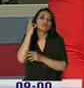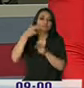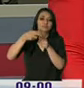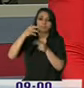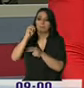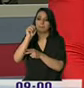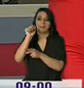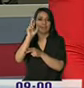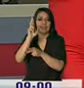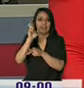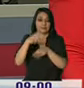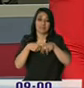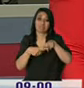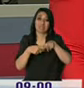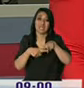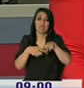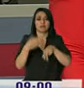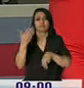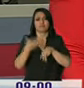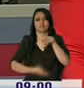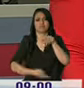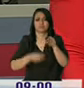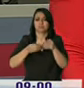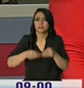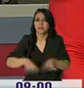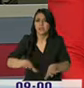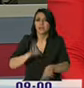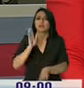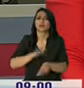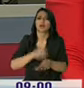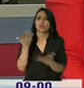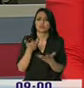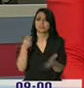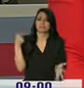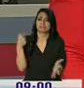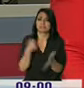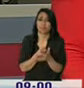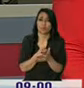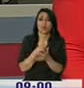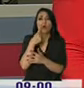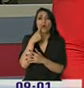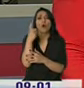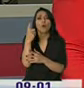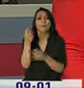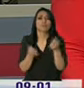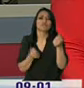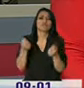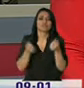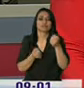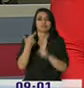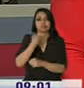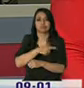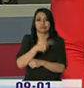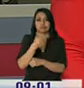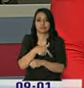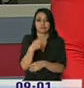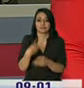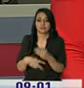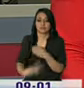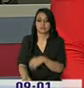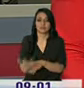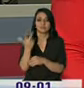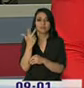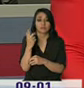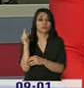su pierna derecha en un accidente de tránsito que fue ocasionado por un conductor ebrio. Ella tiene 3 hijos que mantiene